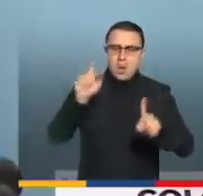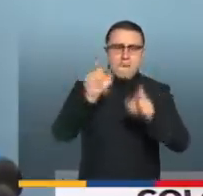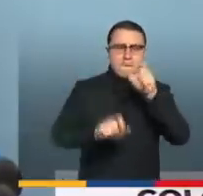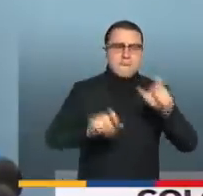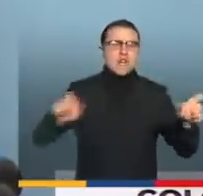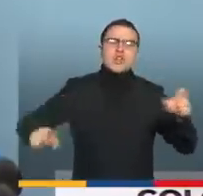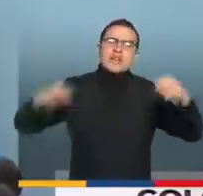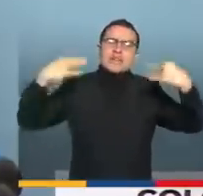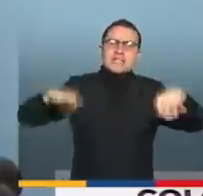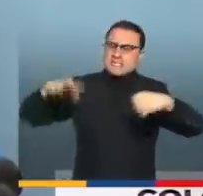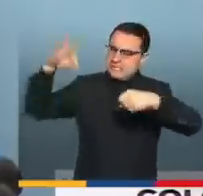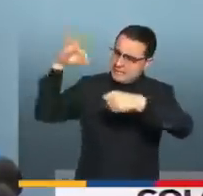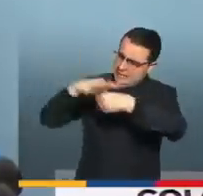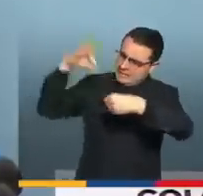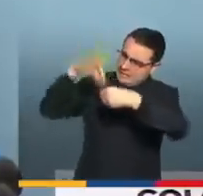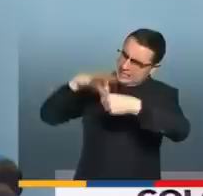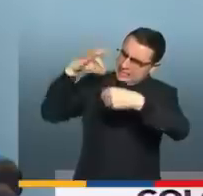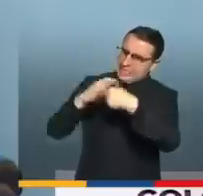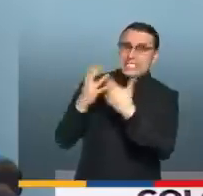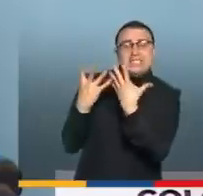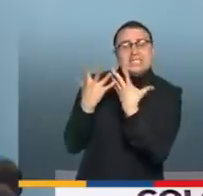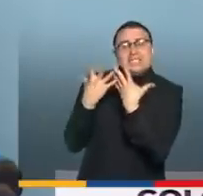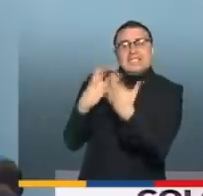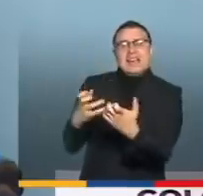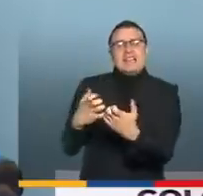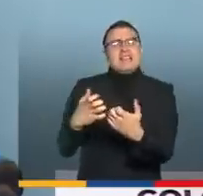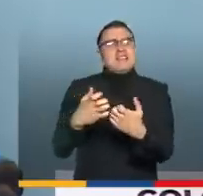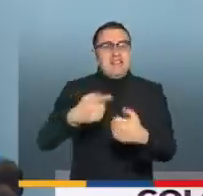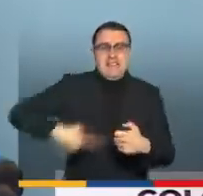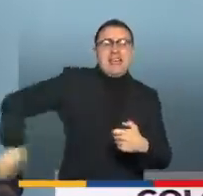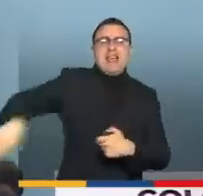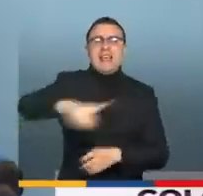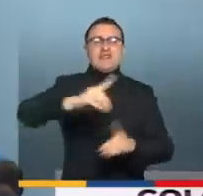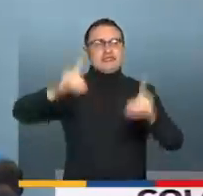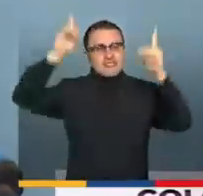pueblo tratando de tomar en sus manos las decisiones.